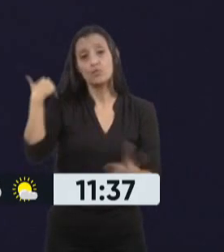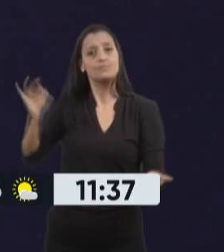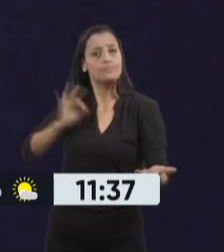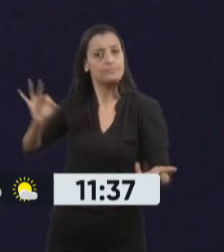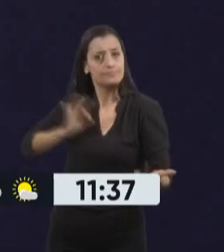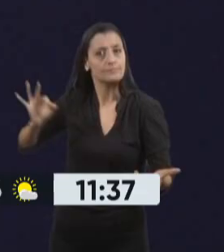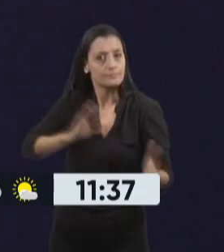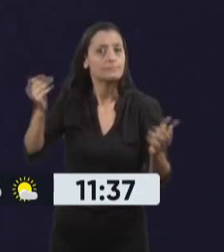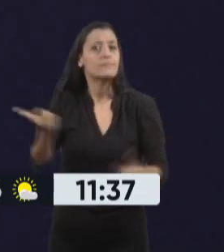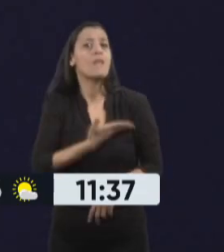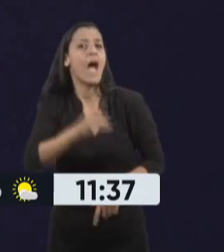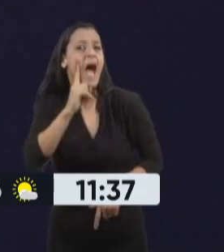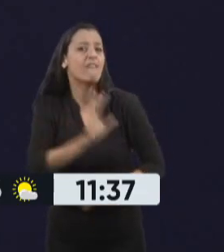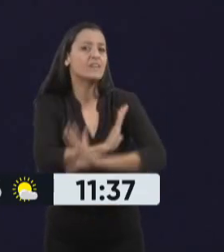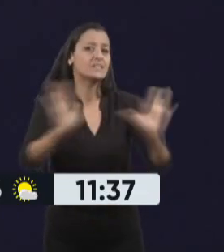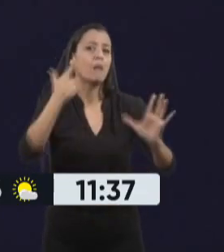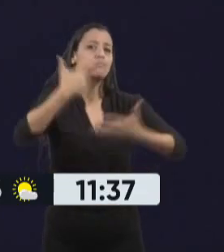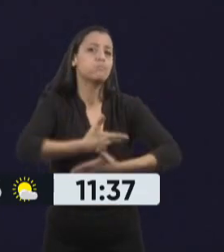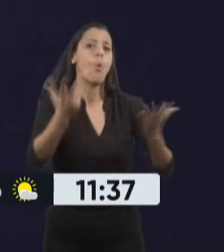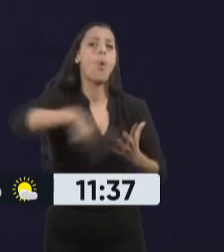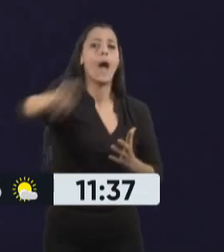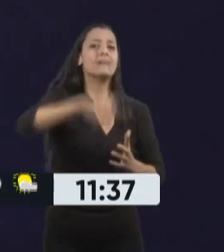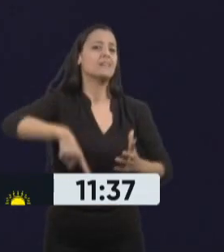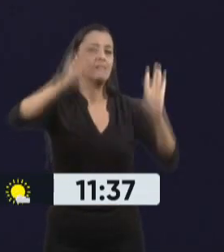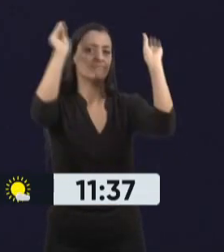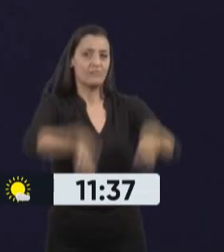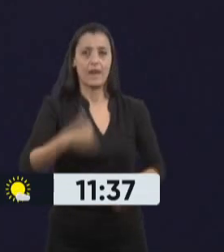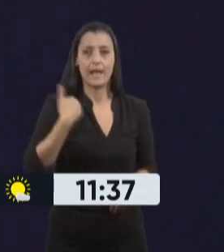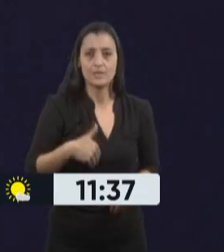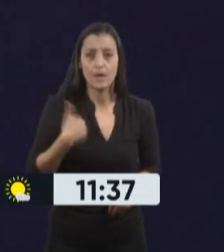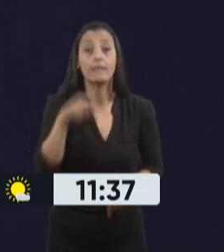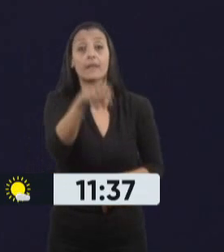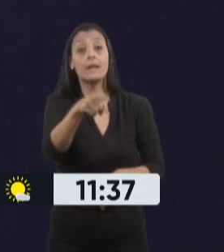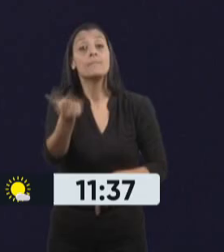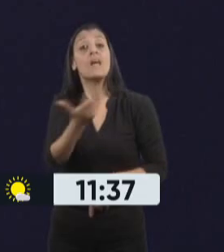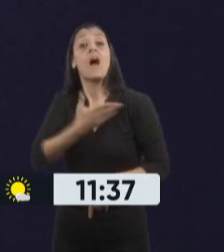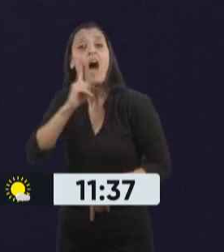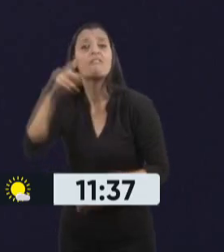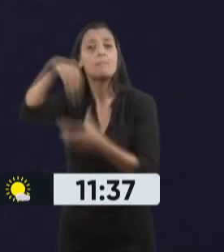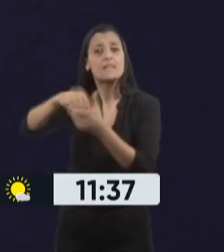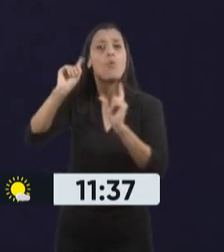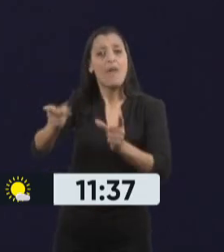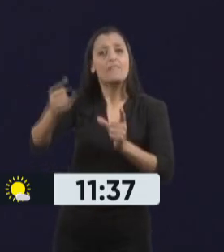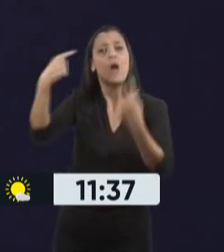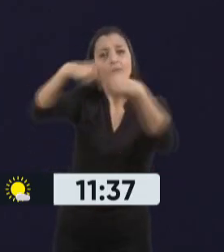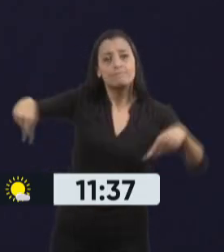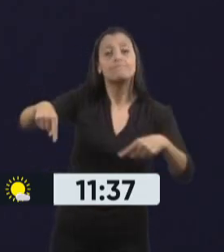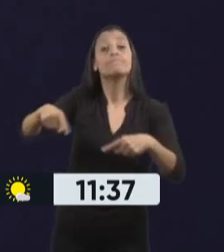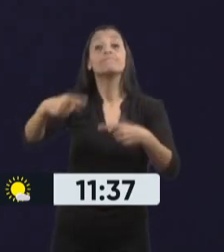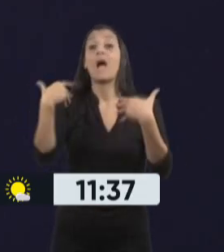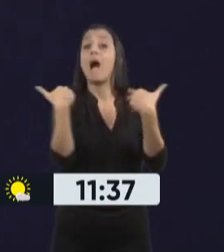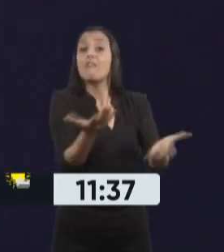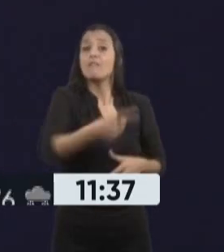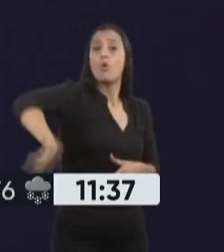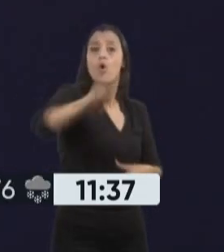Agencia Federal de Inteligencia fue la cara visible de la decadencia argentina, donde en lugar de destinar los fondos para la defensa de la nación y